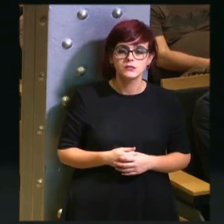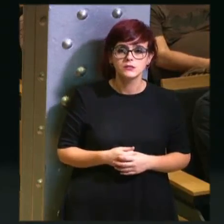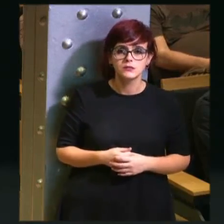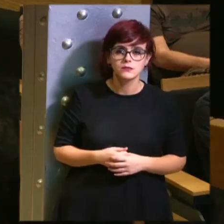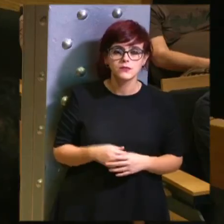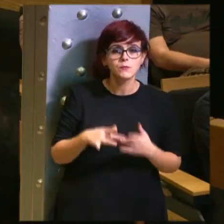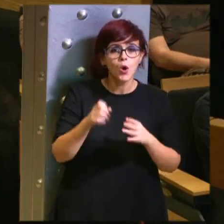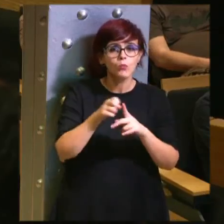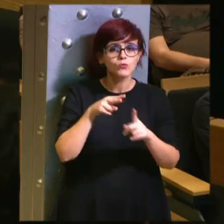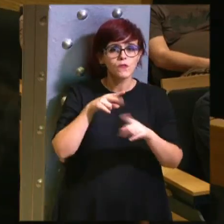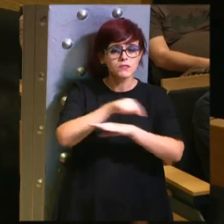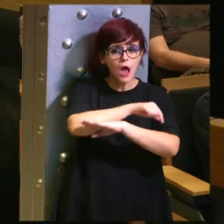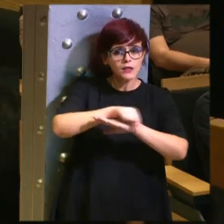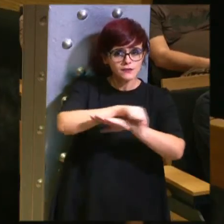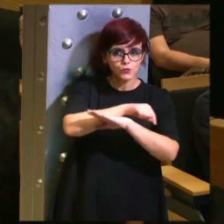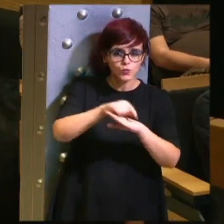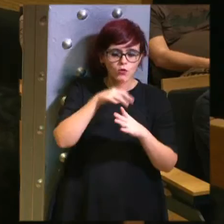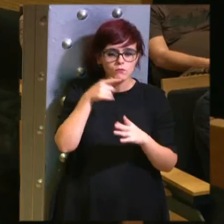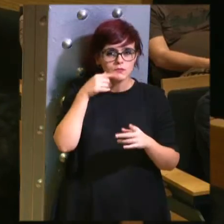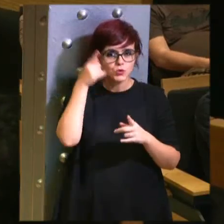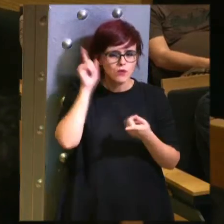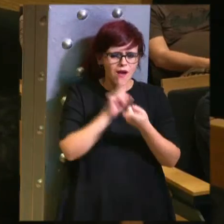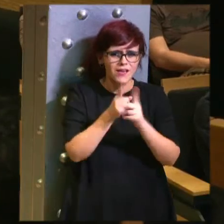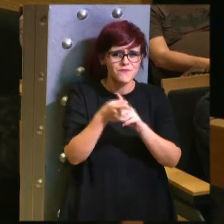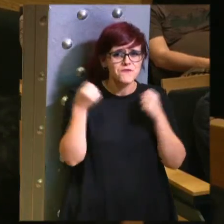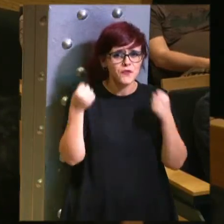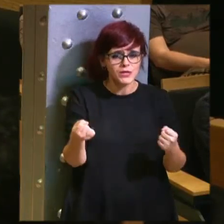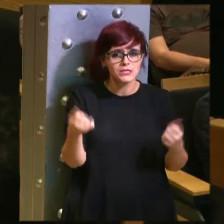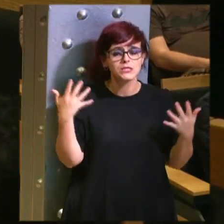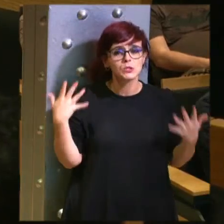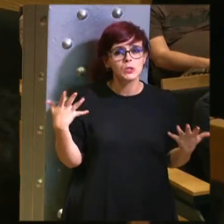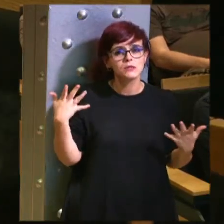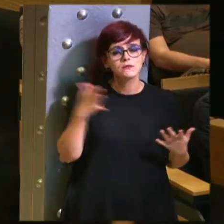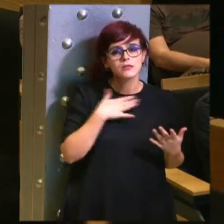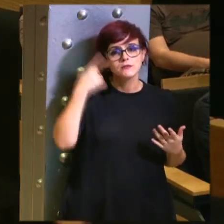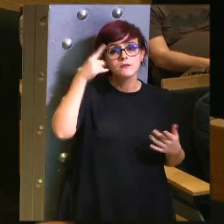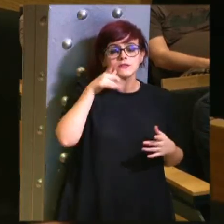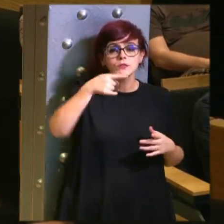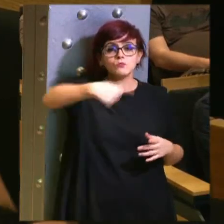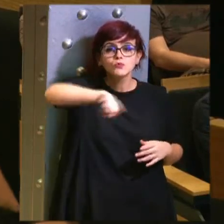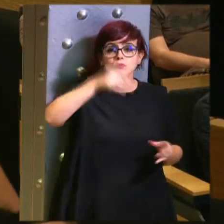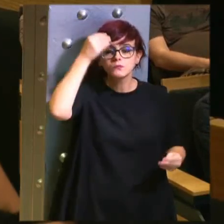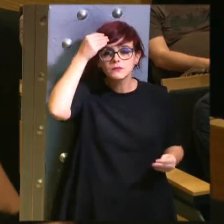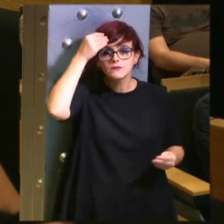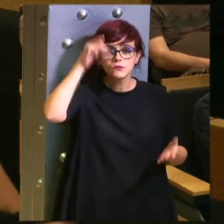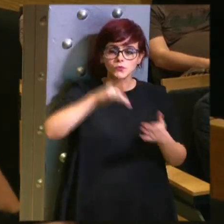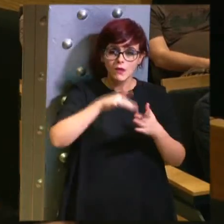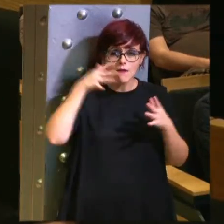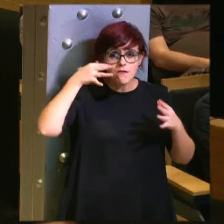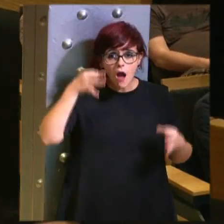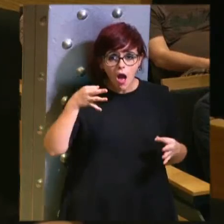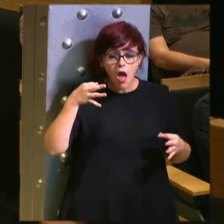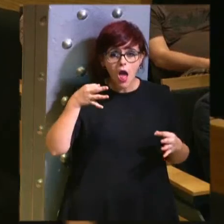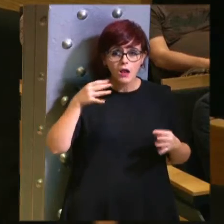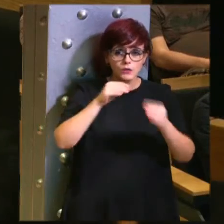vista de la arquitectura va a cambiar muchísimo. Entonces yo quería saber si realmente pensáis vosotros que realmente, sea,